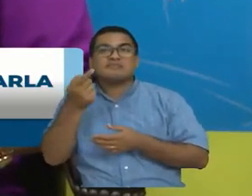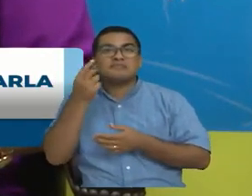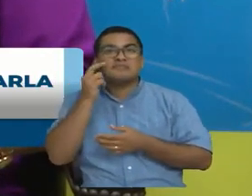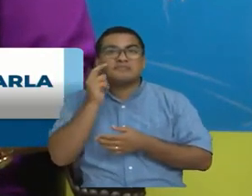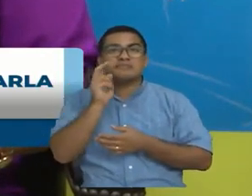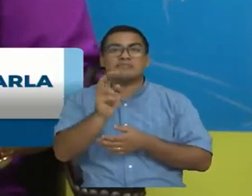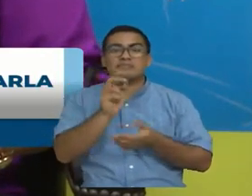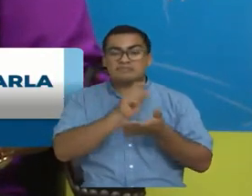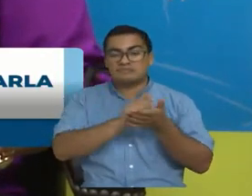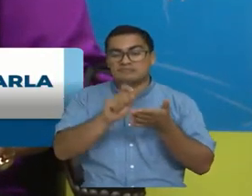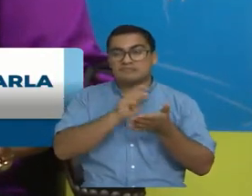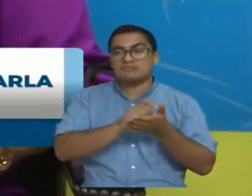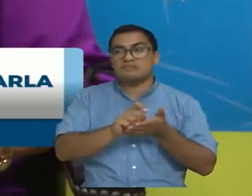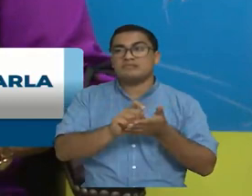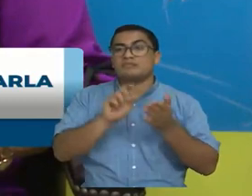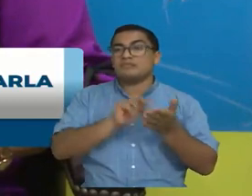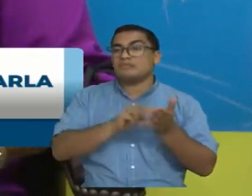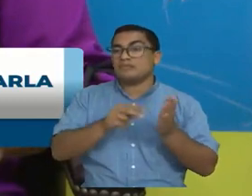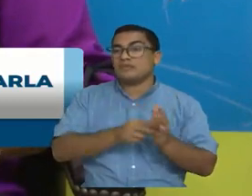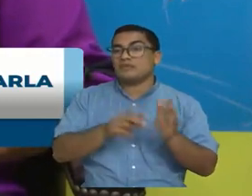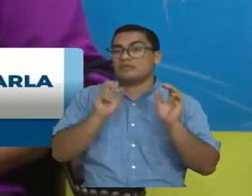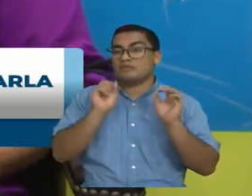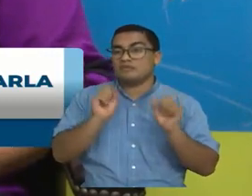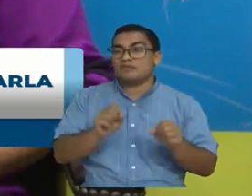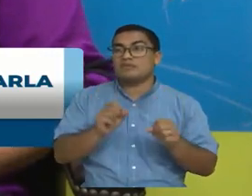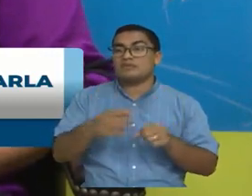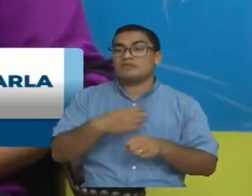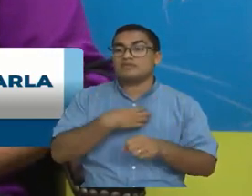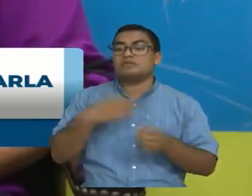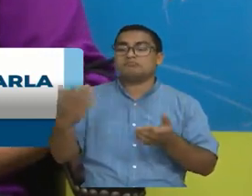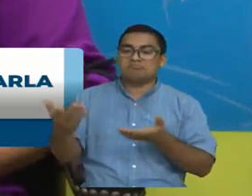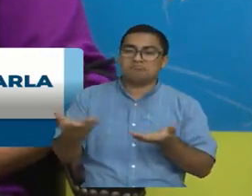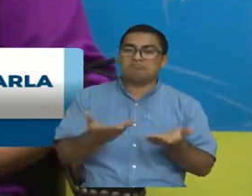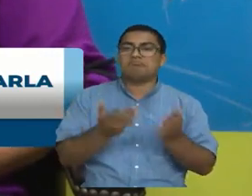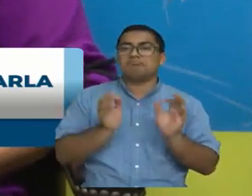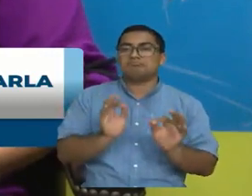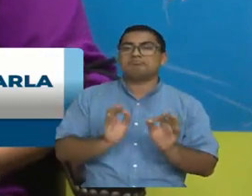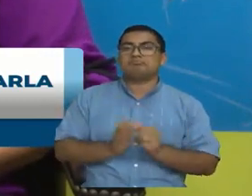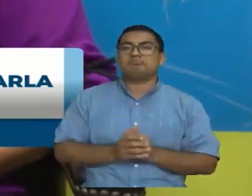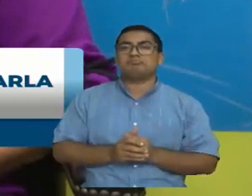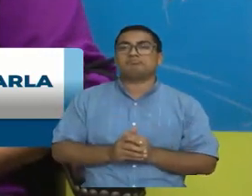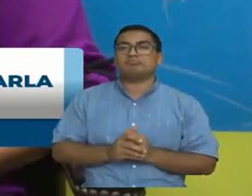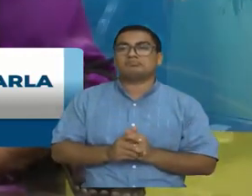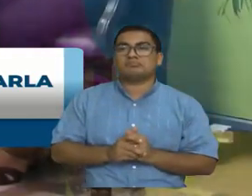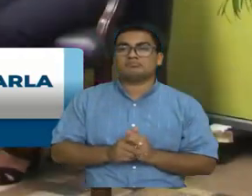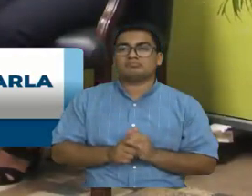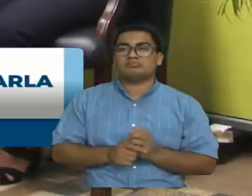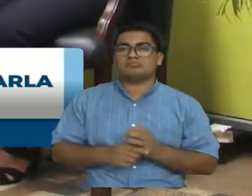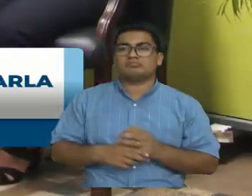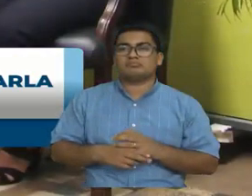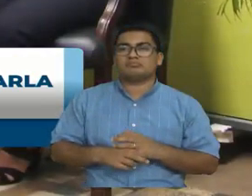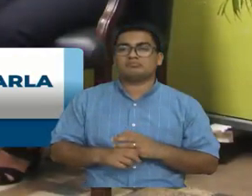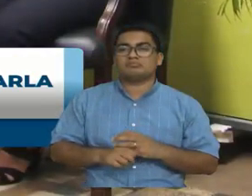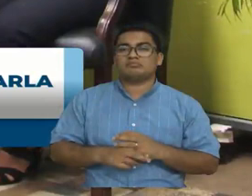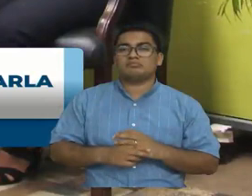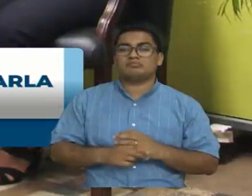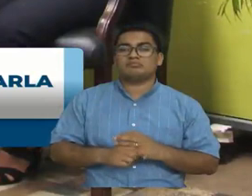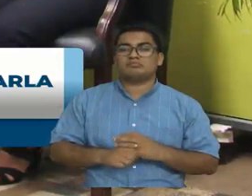y escrito, entonces plasmar su integración. Hay caligrafía incluso que pueden servir,